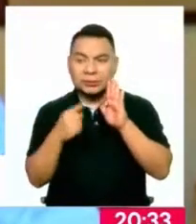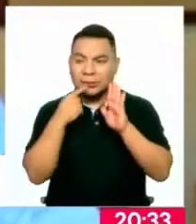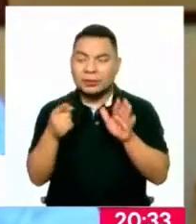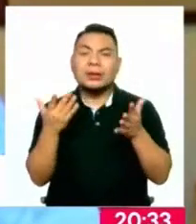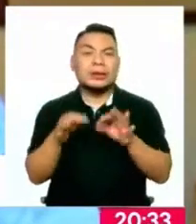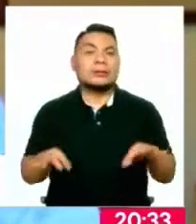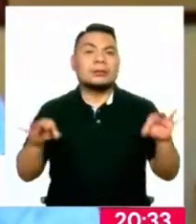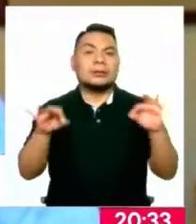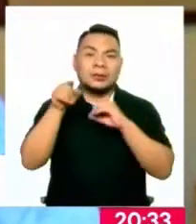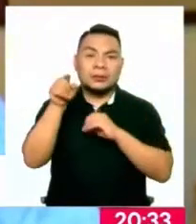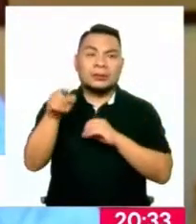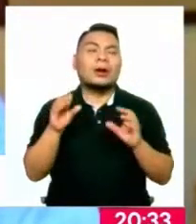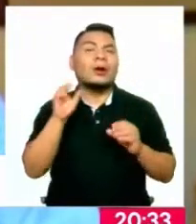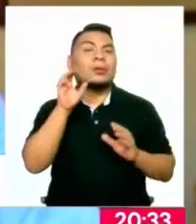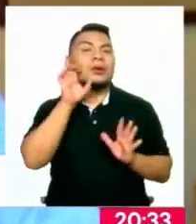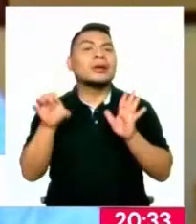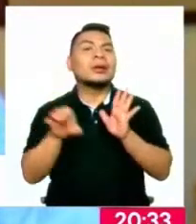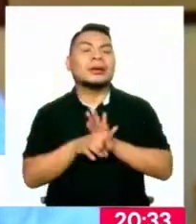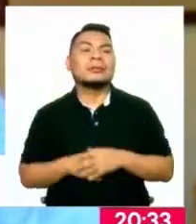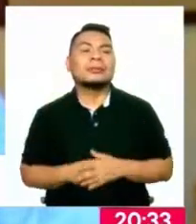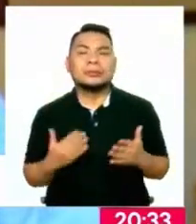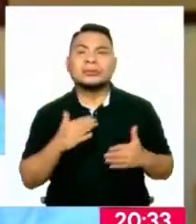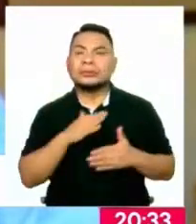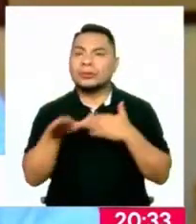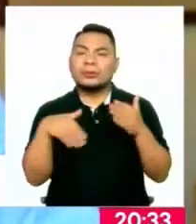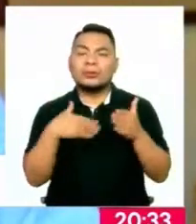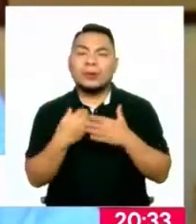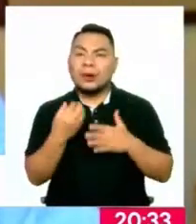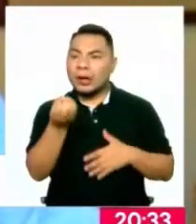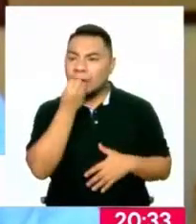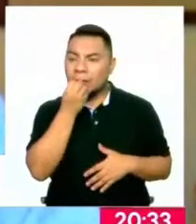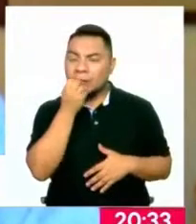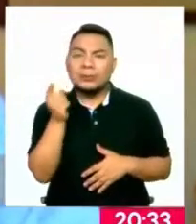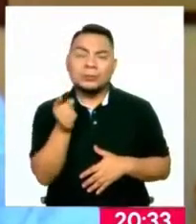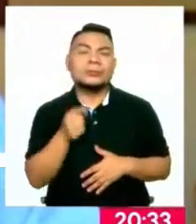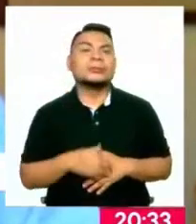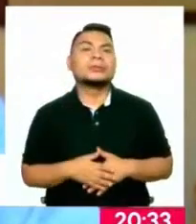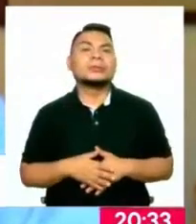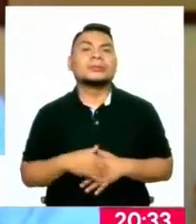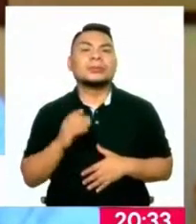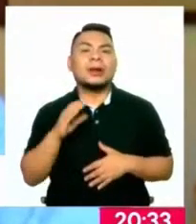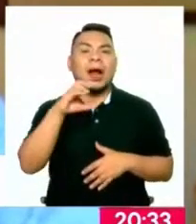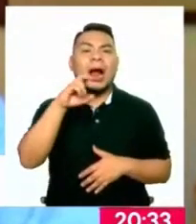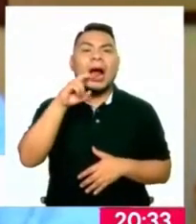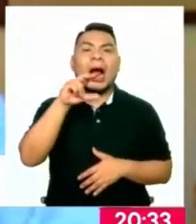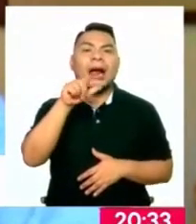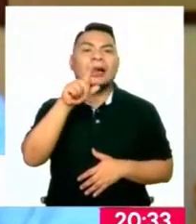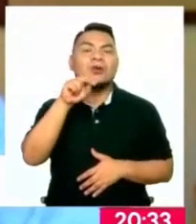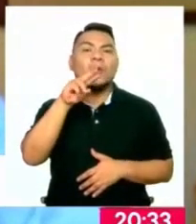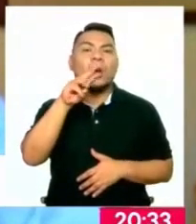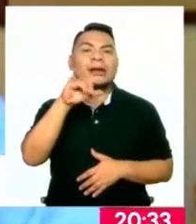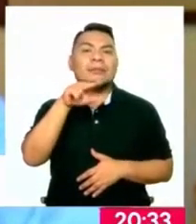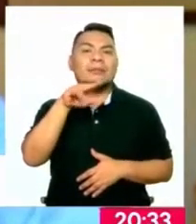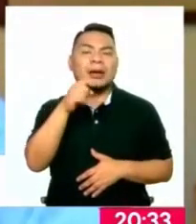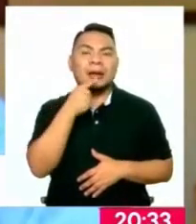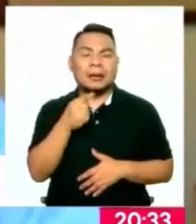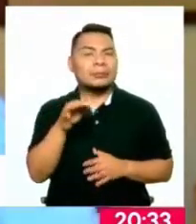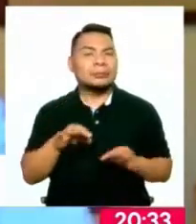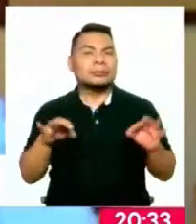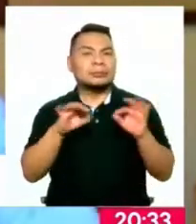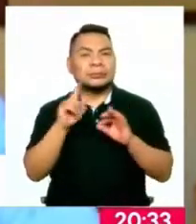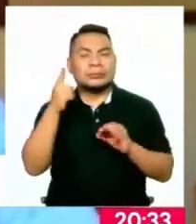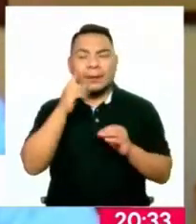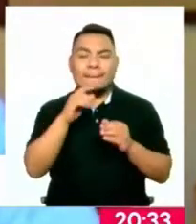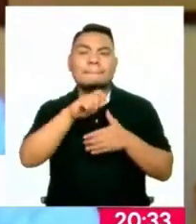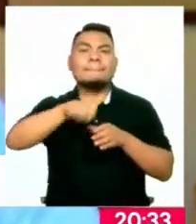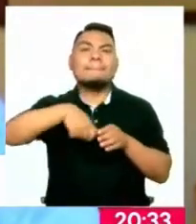son importantes, ¿no? Por ejemplo, que todos los alimentos del Cualiguarma, pues preferible se preparan